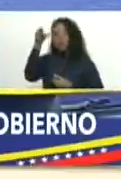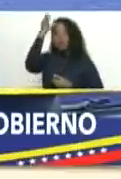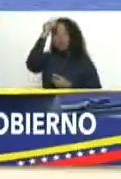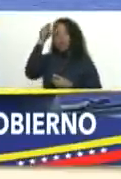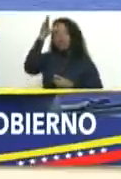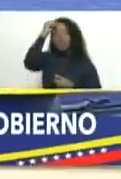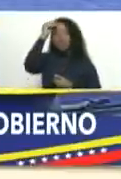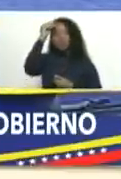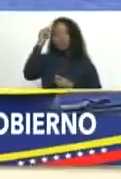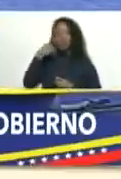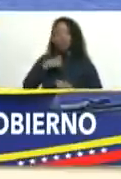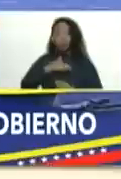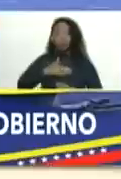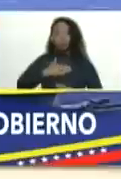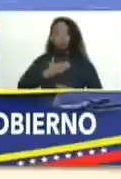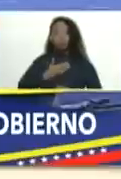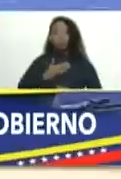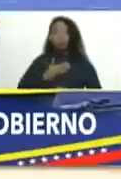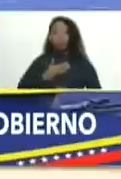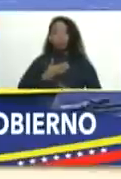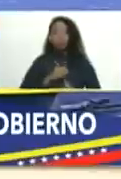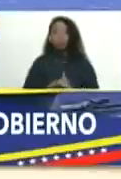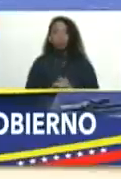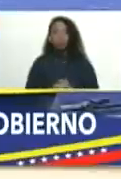para nosotros poder